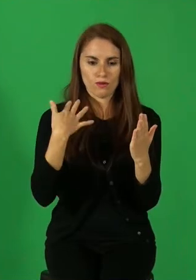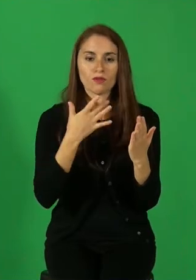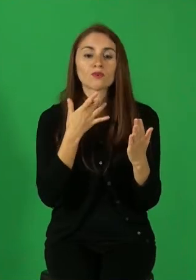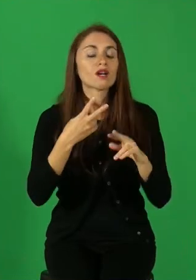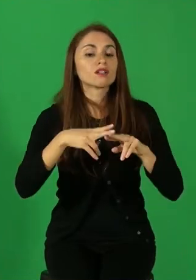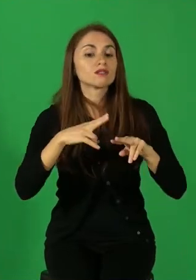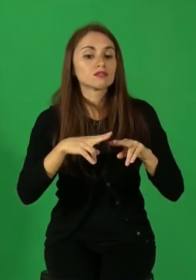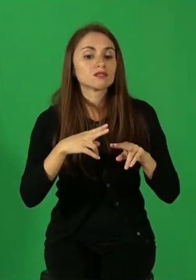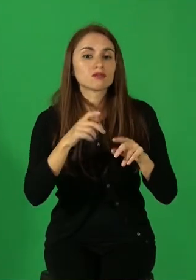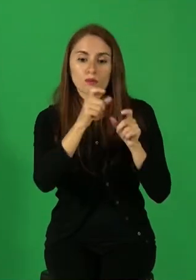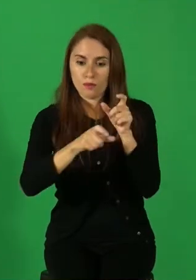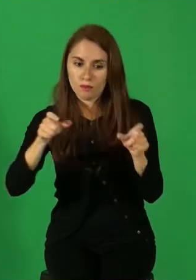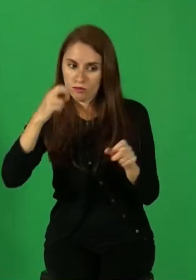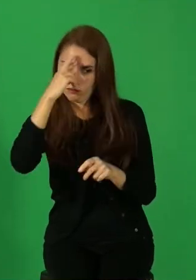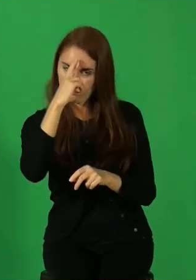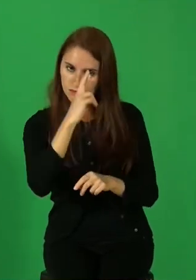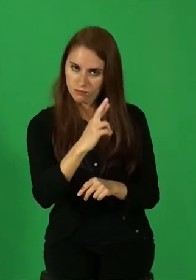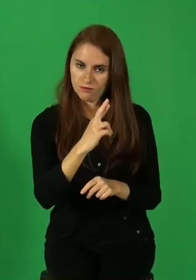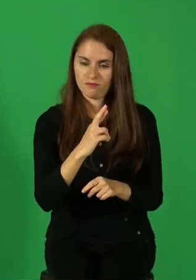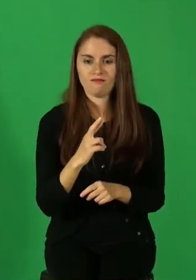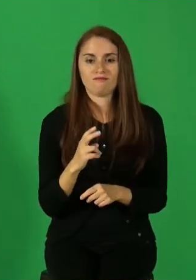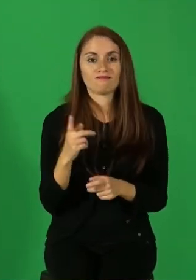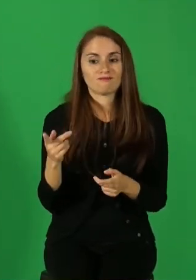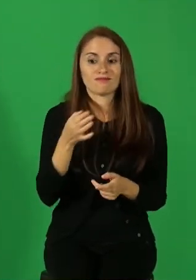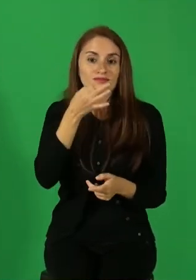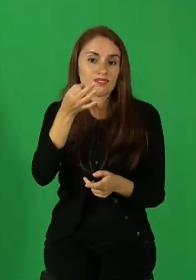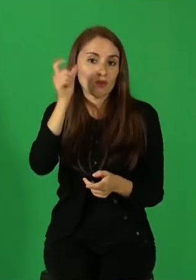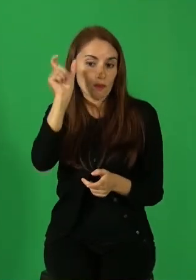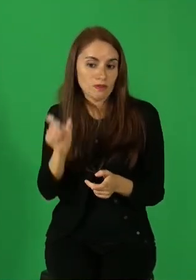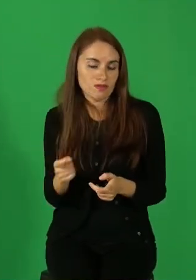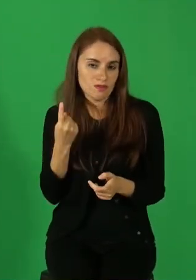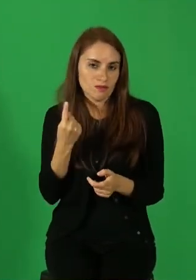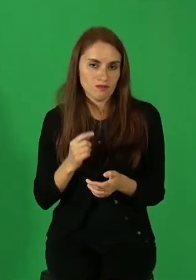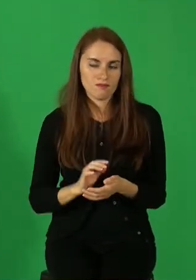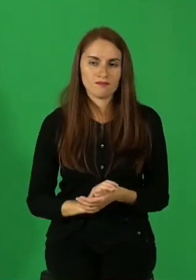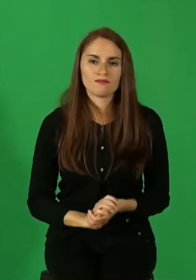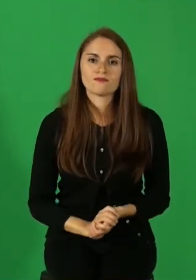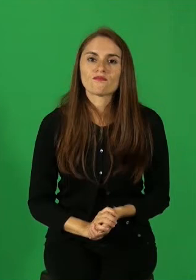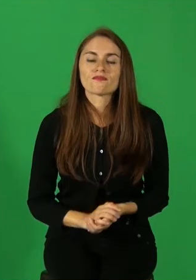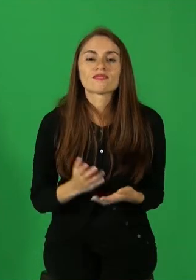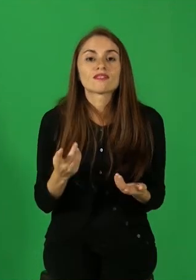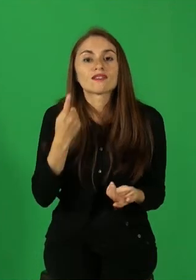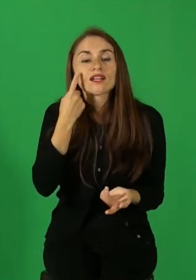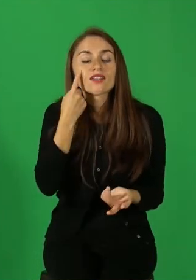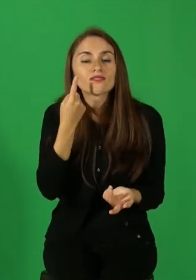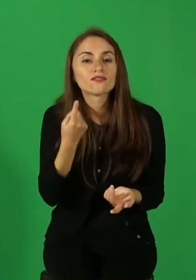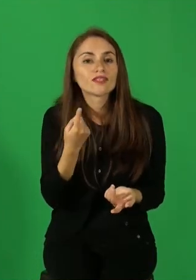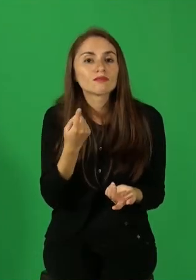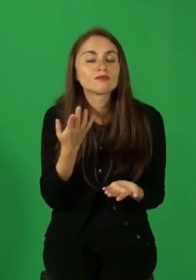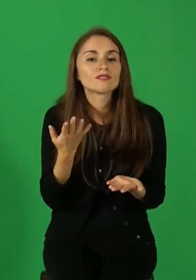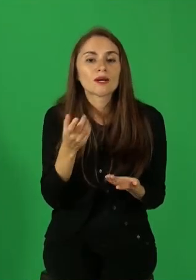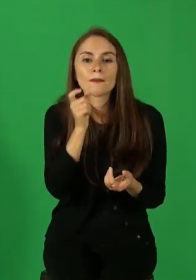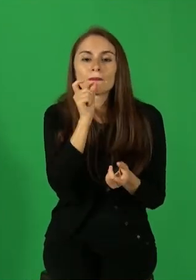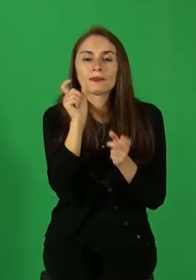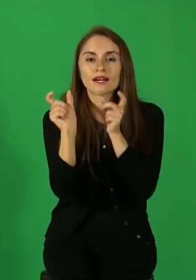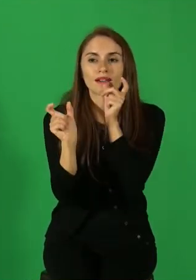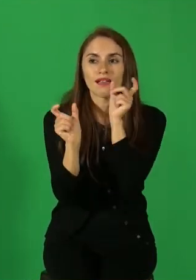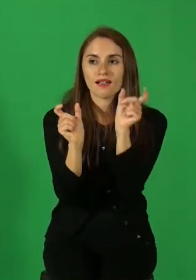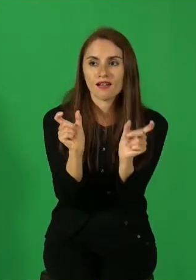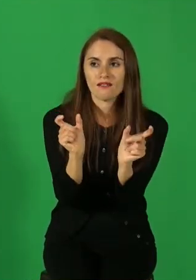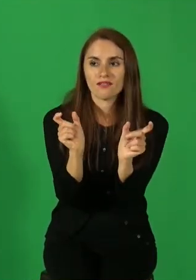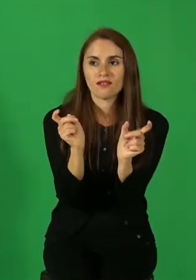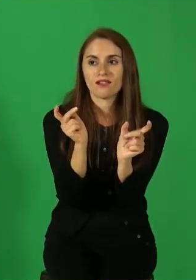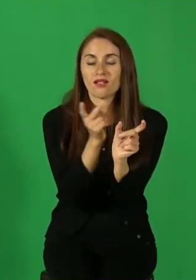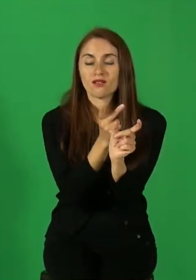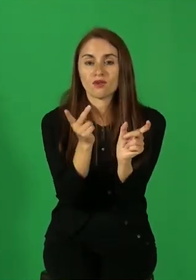crearon para eso, declaró uno de los detenidos. Aquí nuevamente nos encontramos con 2 palabras que están